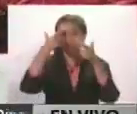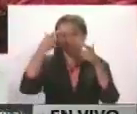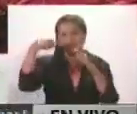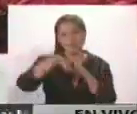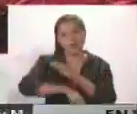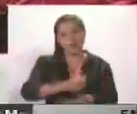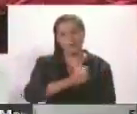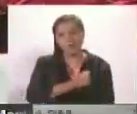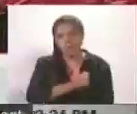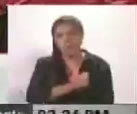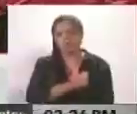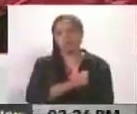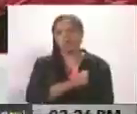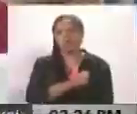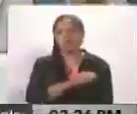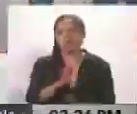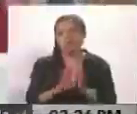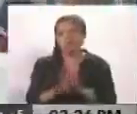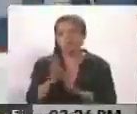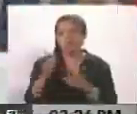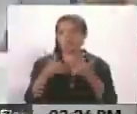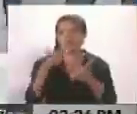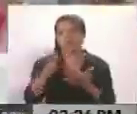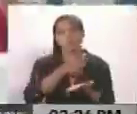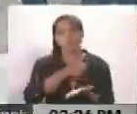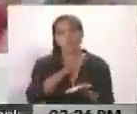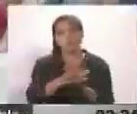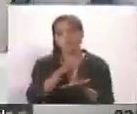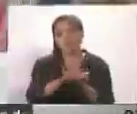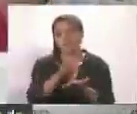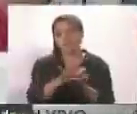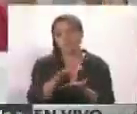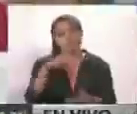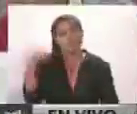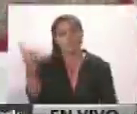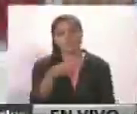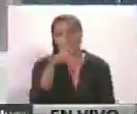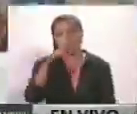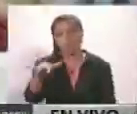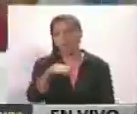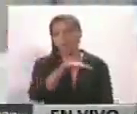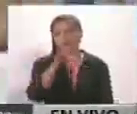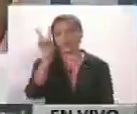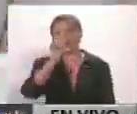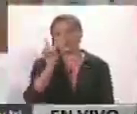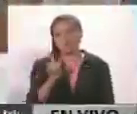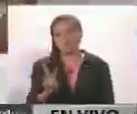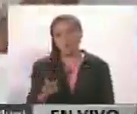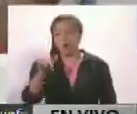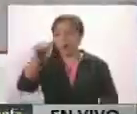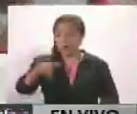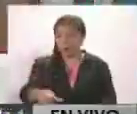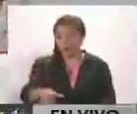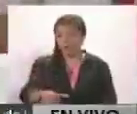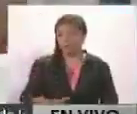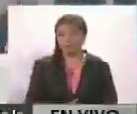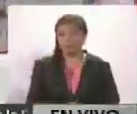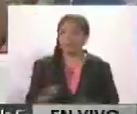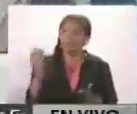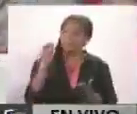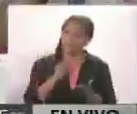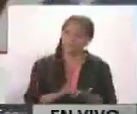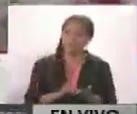amor por la prosperidad, por la tranquilidad de nuestro pueblo, del pueblo venezolano. Hoy una nueva